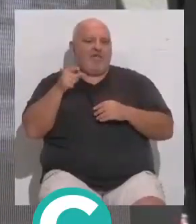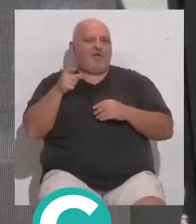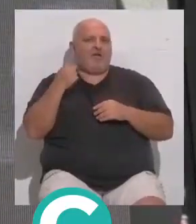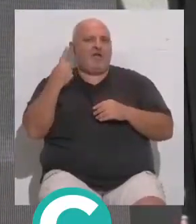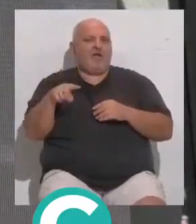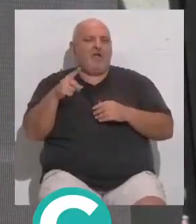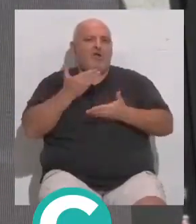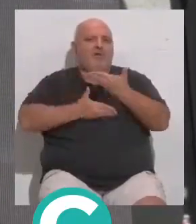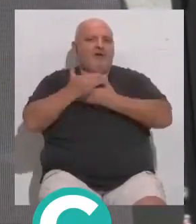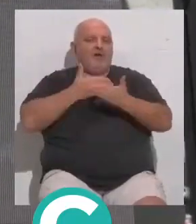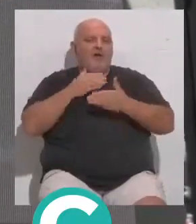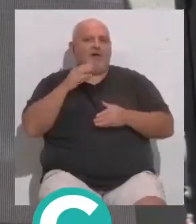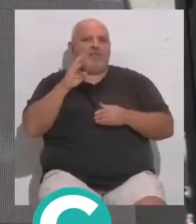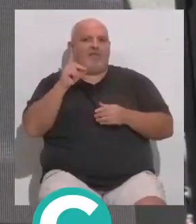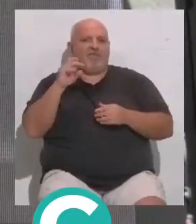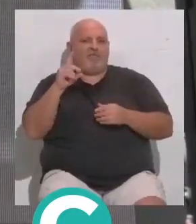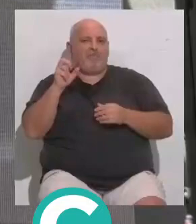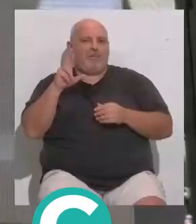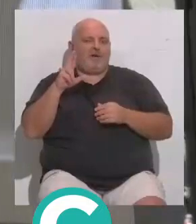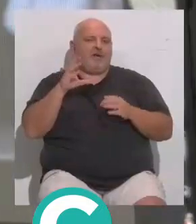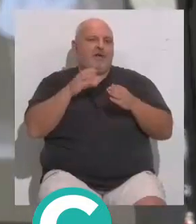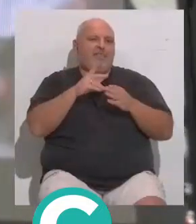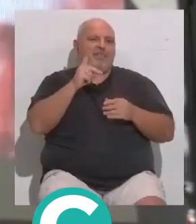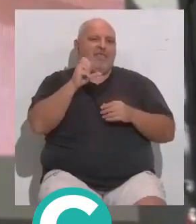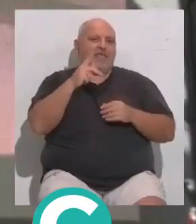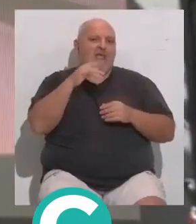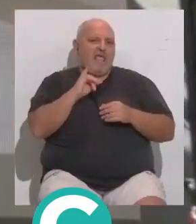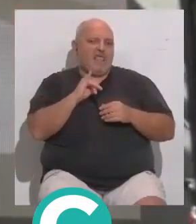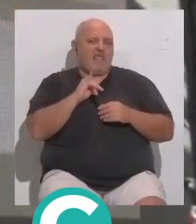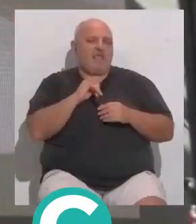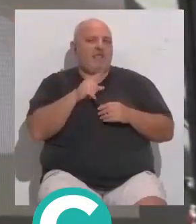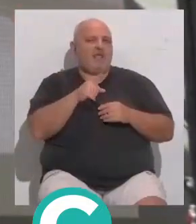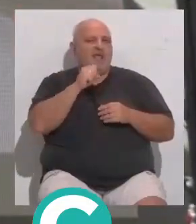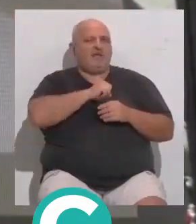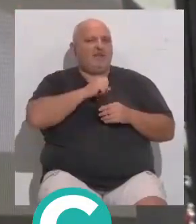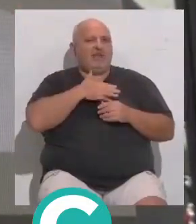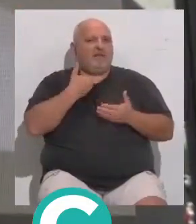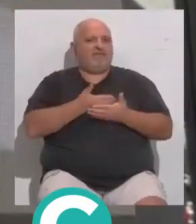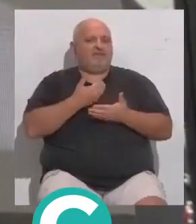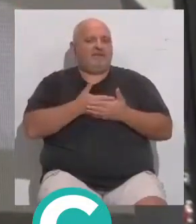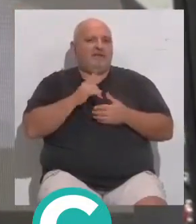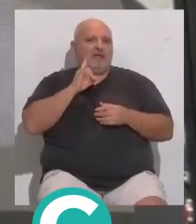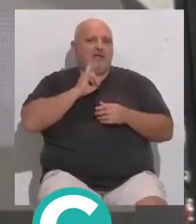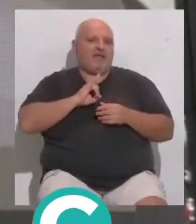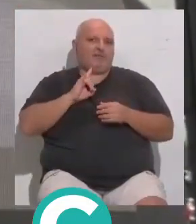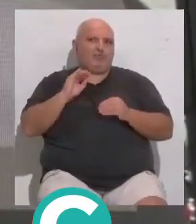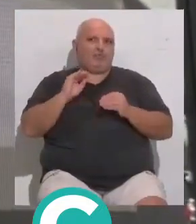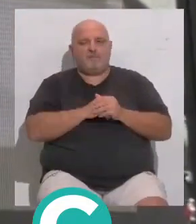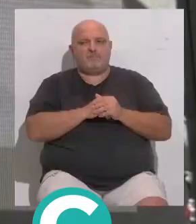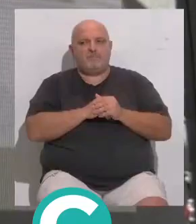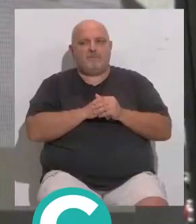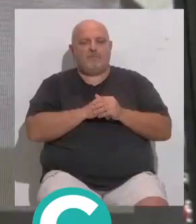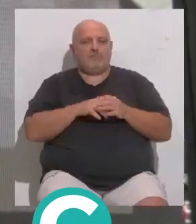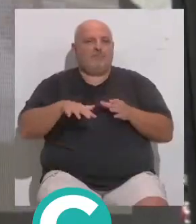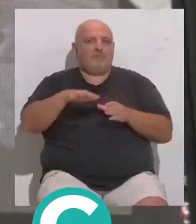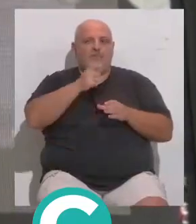cuenta con las colaboraciones de David Palomar y del grupo Decay. El cantante gaditano ha querido mostrar los encantos del pequeño comercio en un